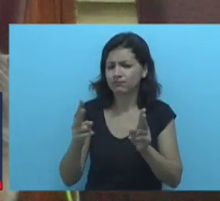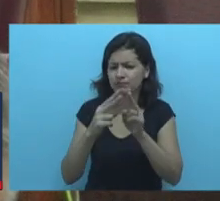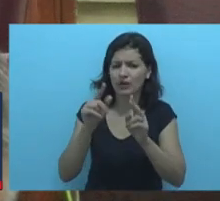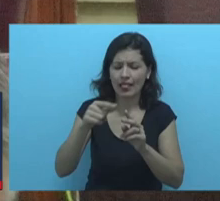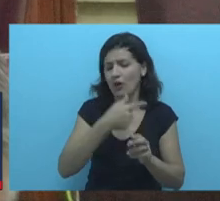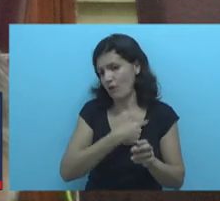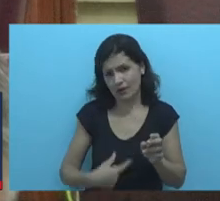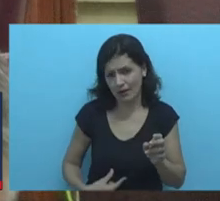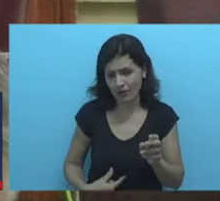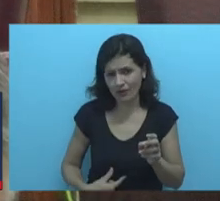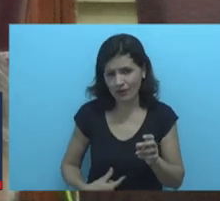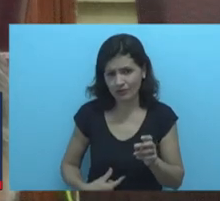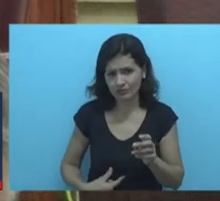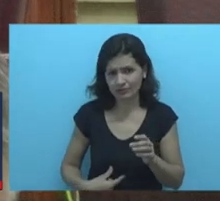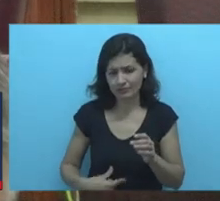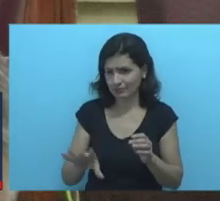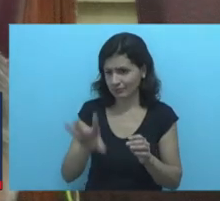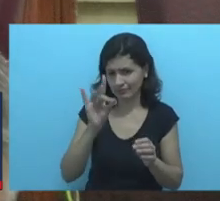como gobernador.